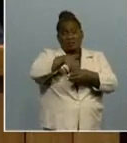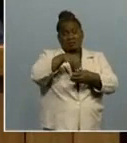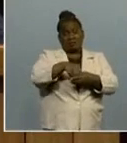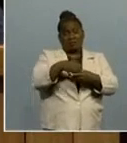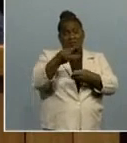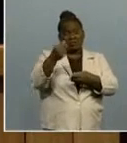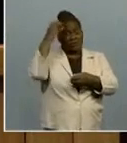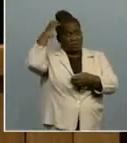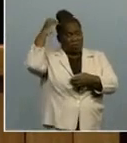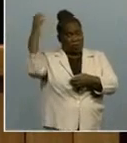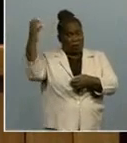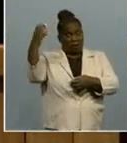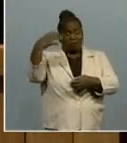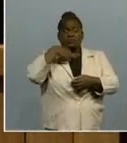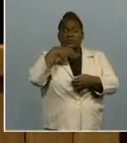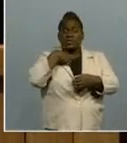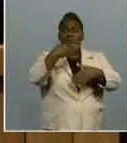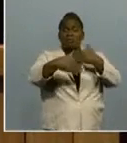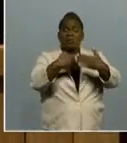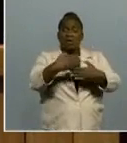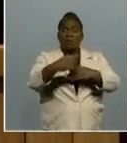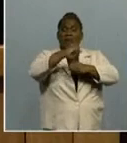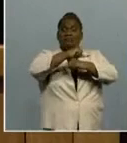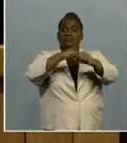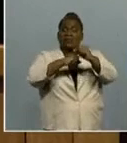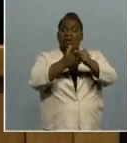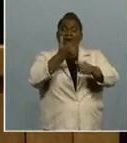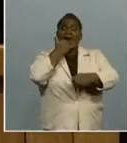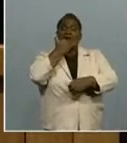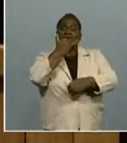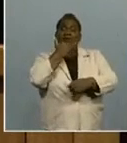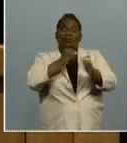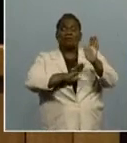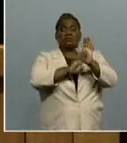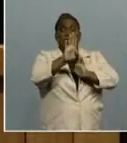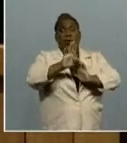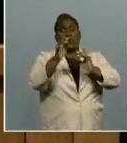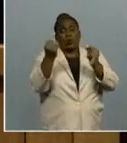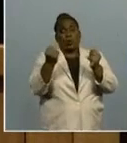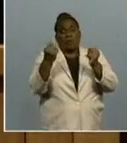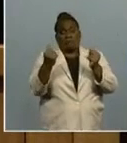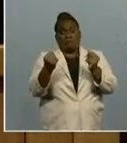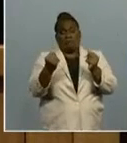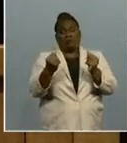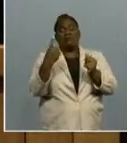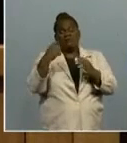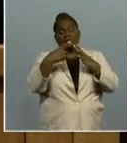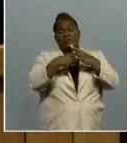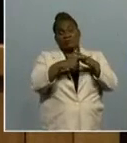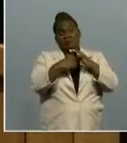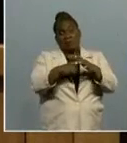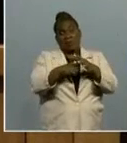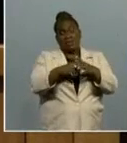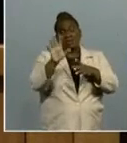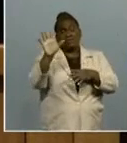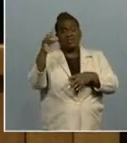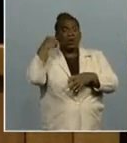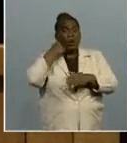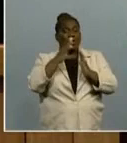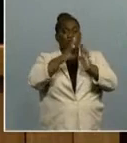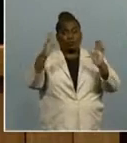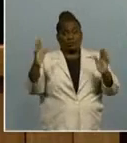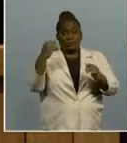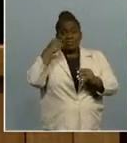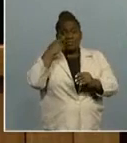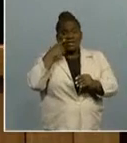se presentan problemas estructurales que afectan su desenvolvimiento y que no han logrado resolverse en el período el exceso de